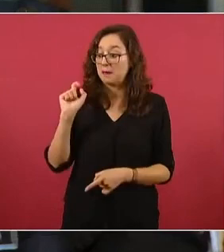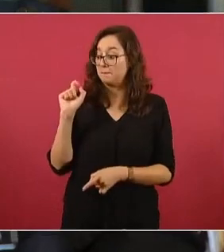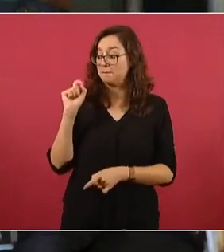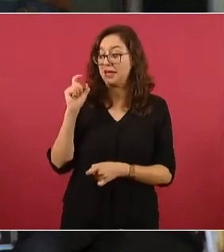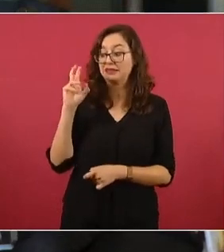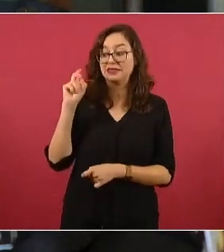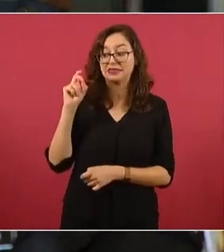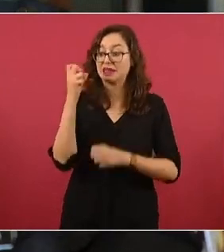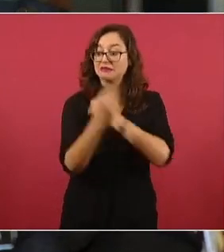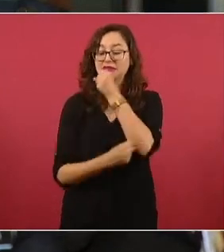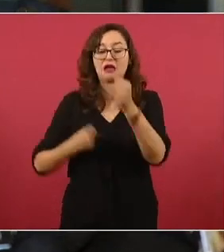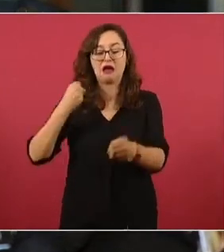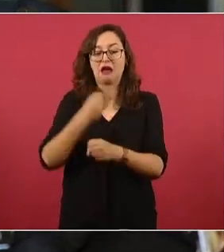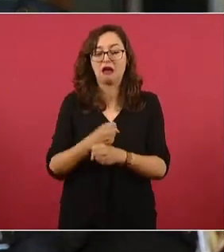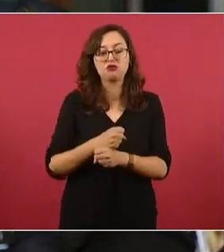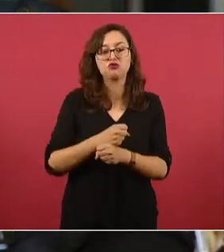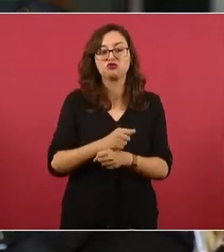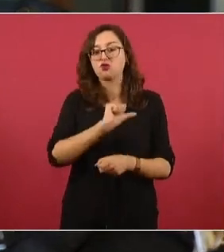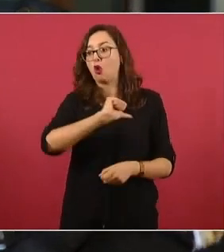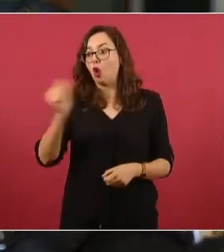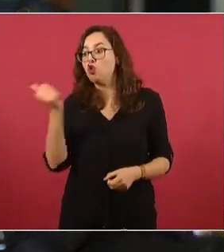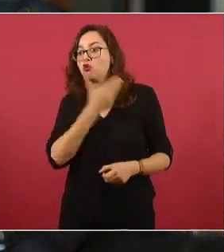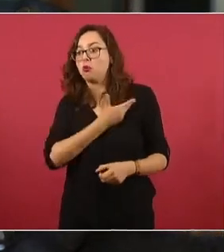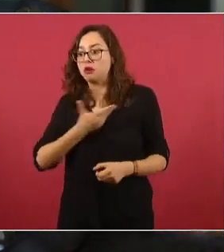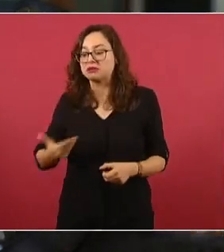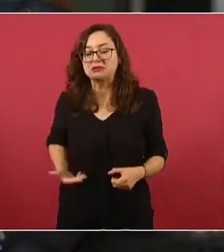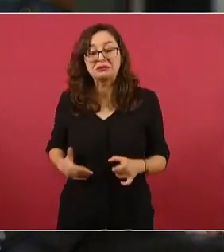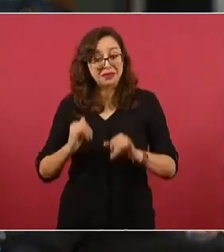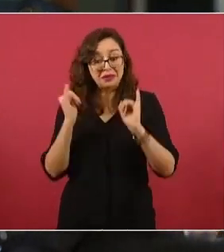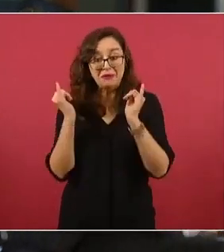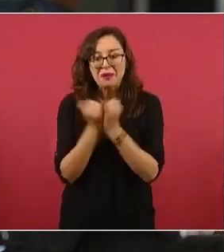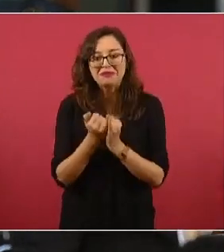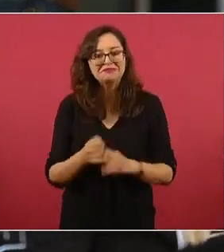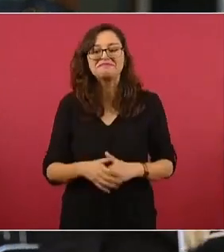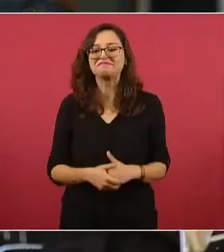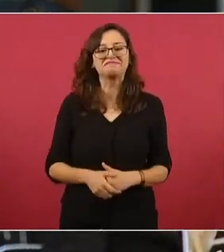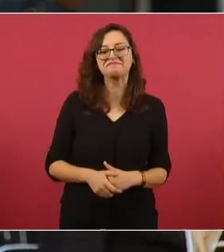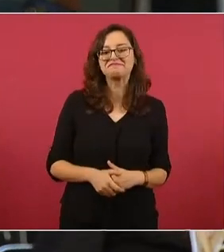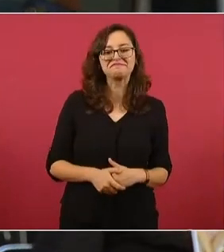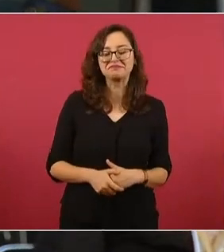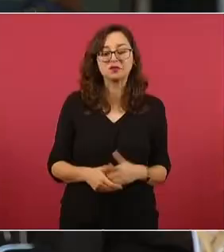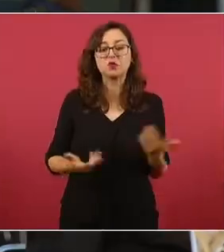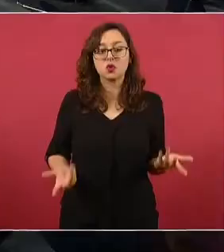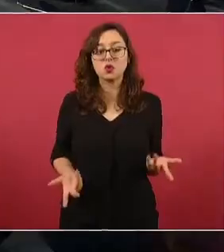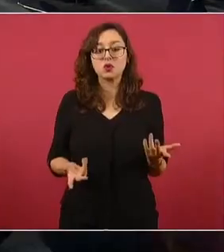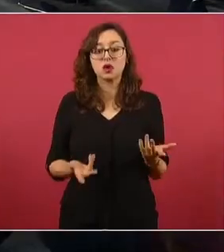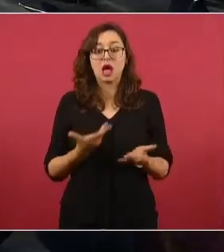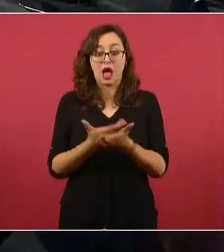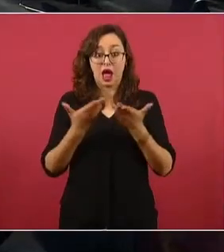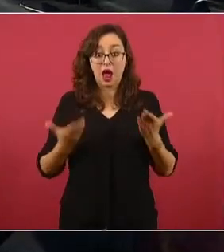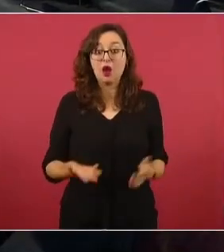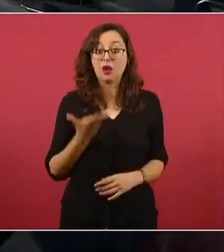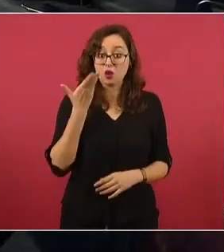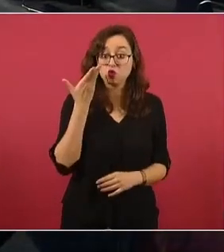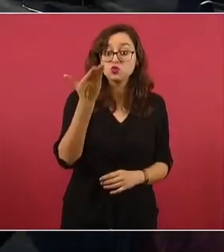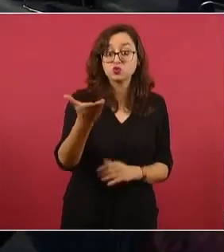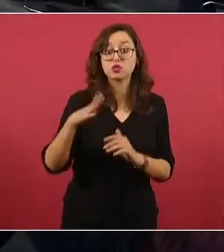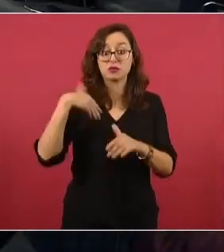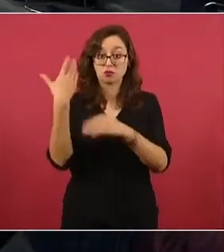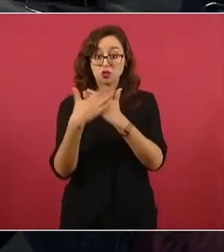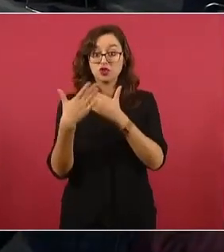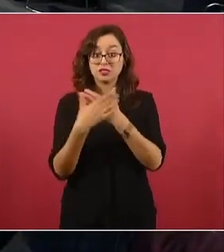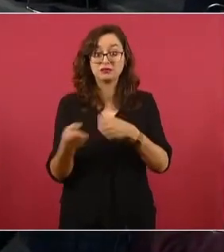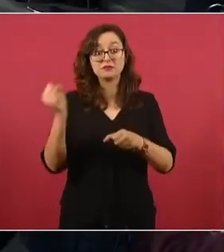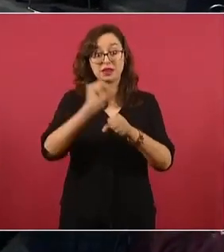20, 30 años con el gobierno de Estados Unidos. Y si usted ha mencionado que va a llevar el tema migrante la próxima semana a